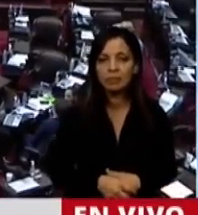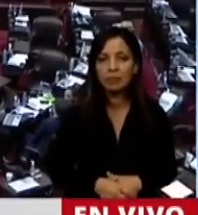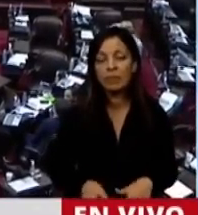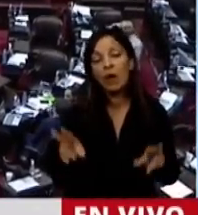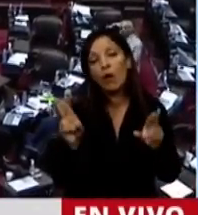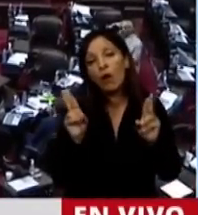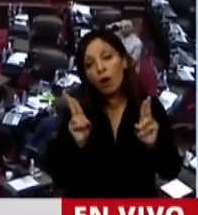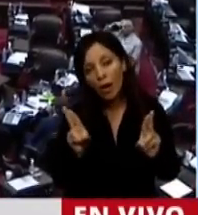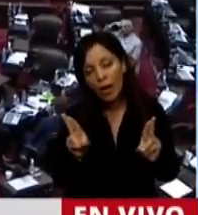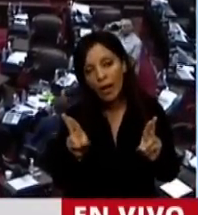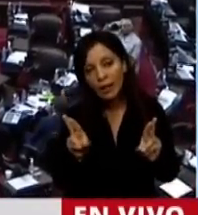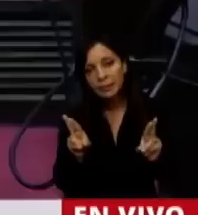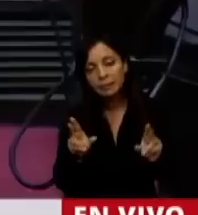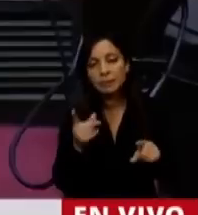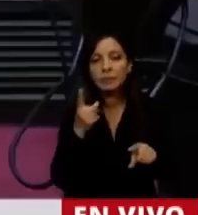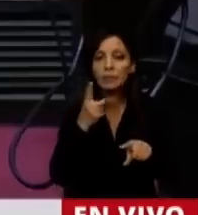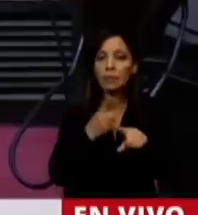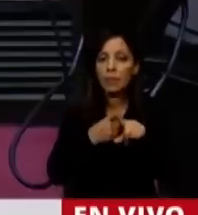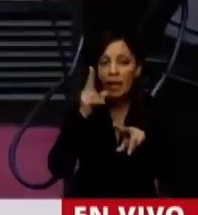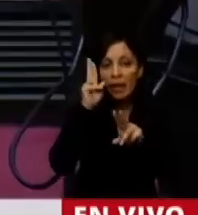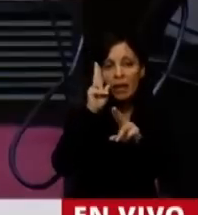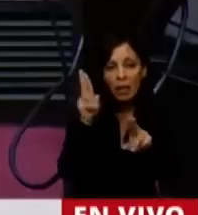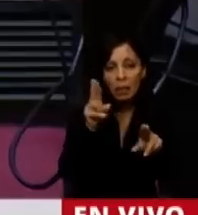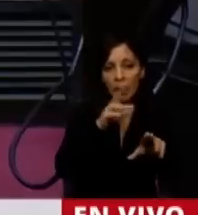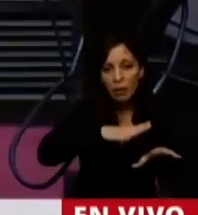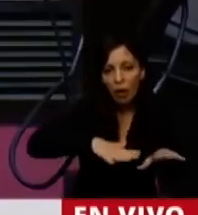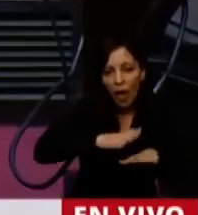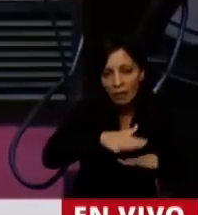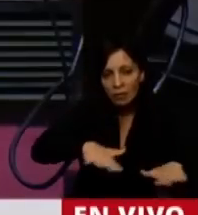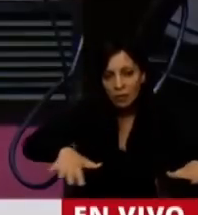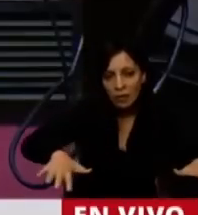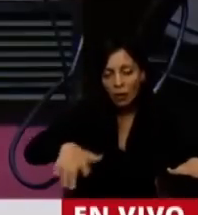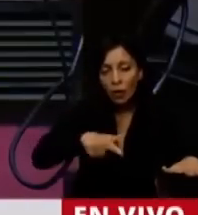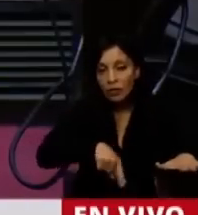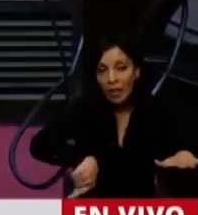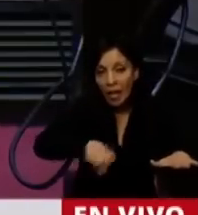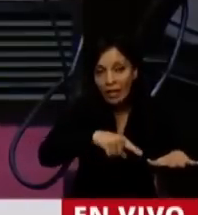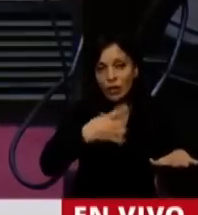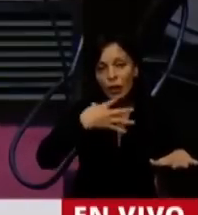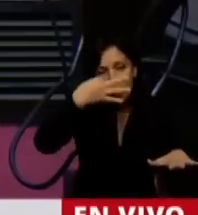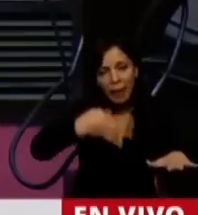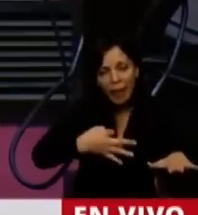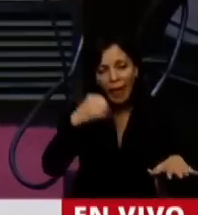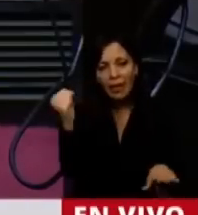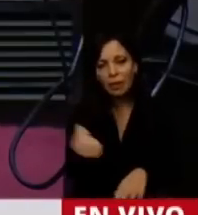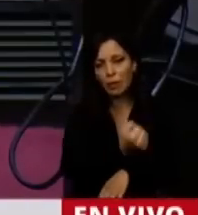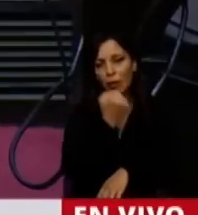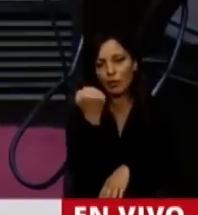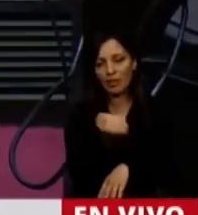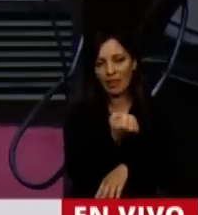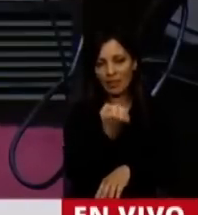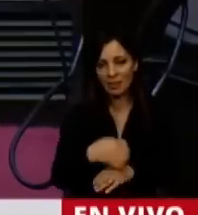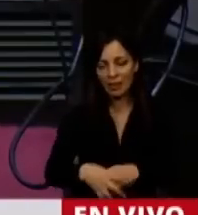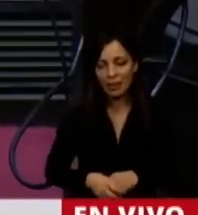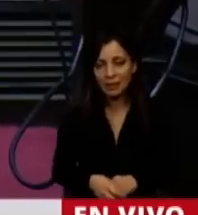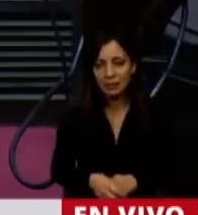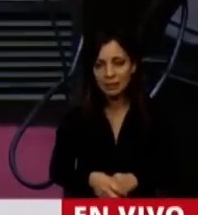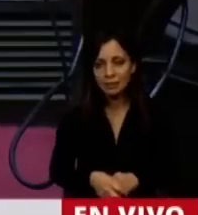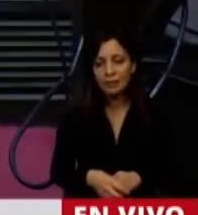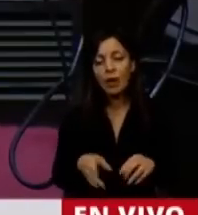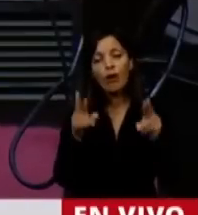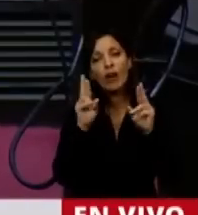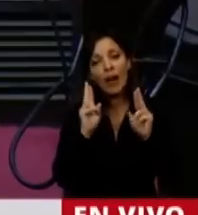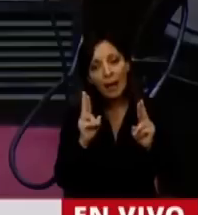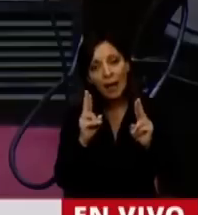Esperemos, y por respetos a todos a ellos, que son los que verdaderamente importantes y los que importan, que